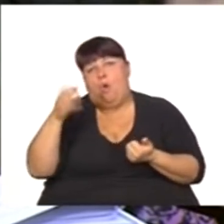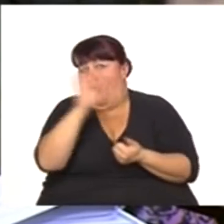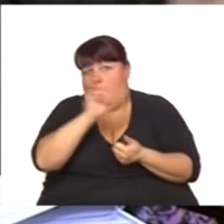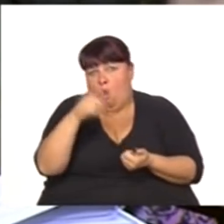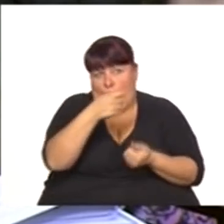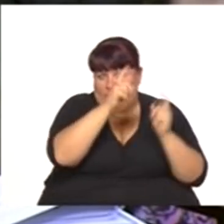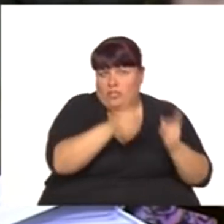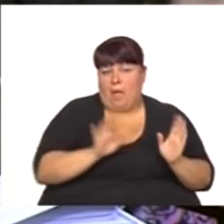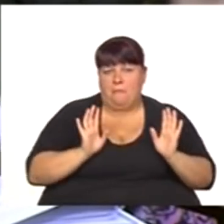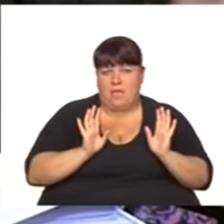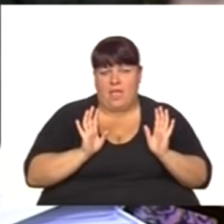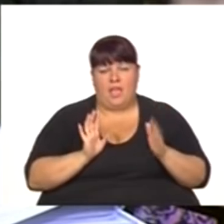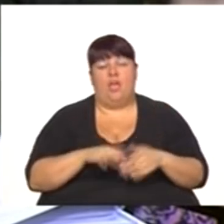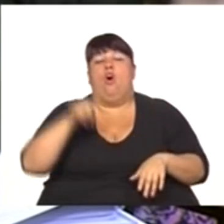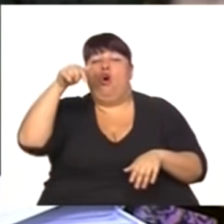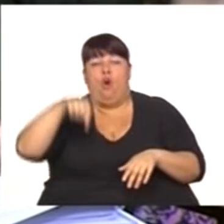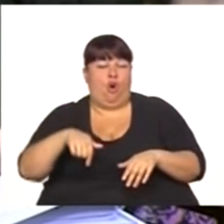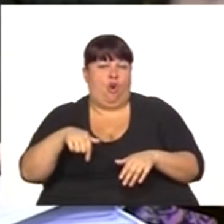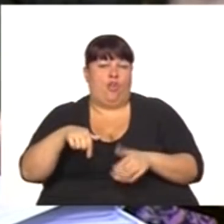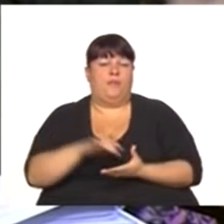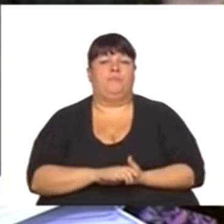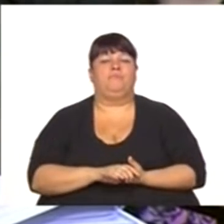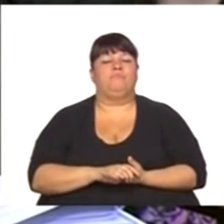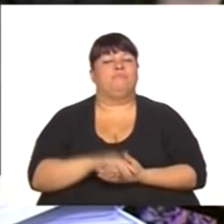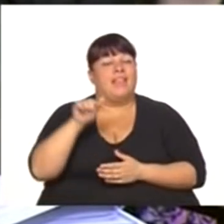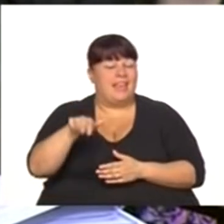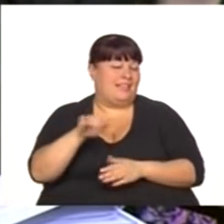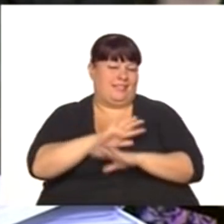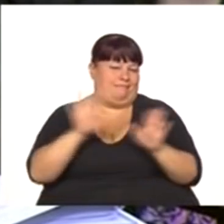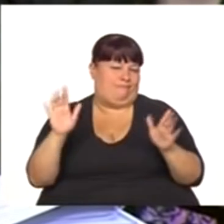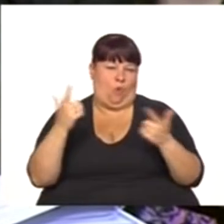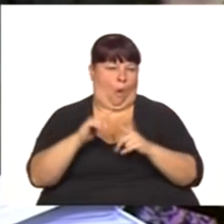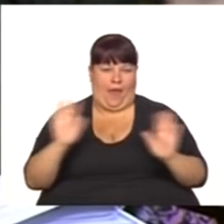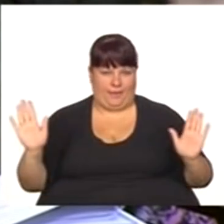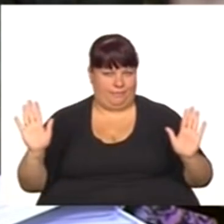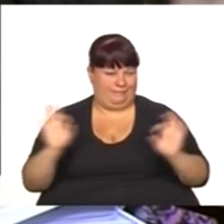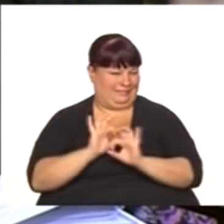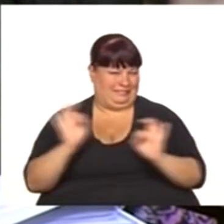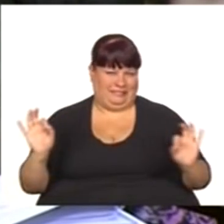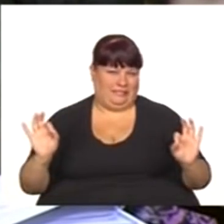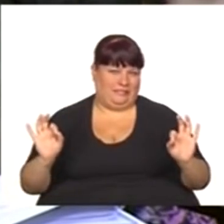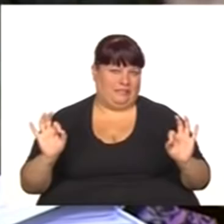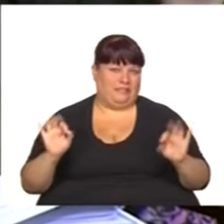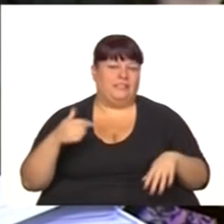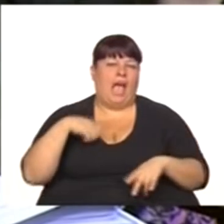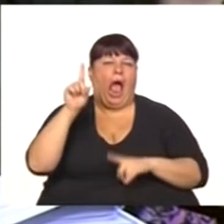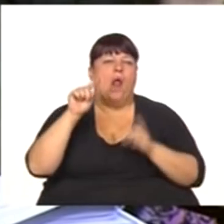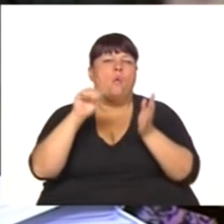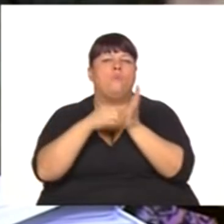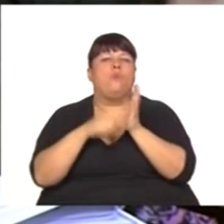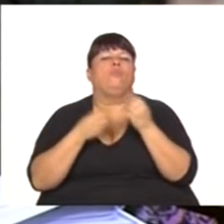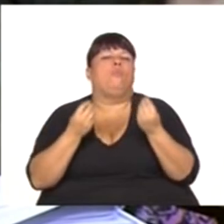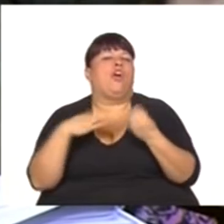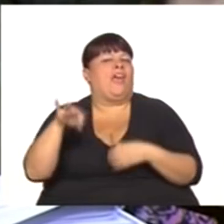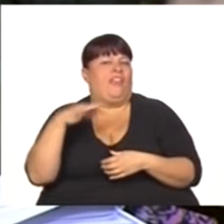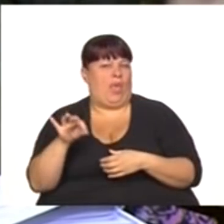o no sean jubilados. Hoy ese estándar claramente brilla por su ausencia. Vamos a algunos hechos de por qué